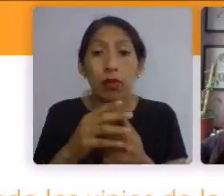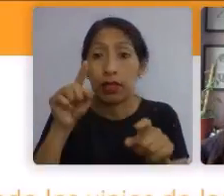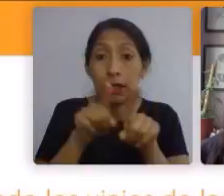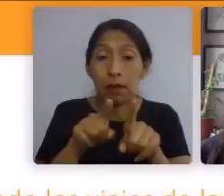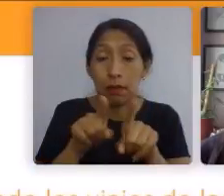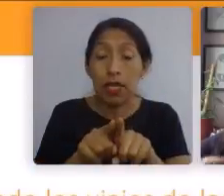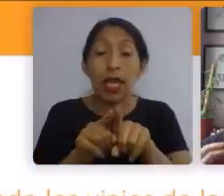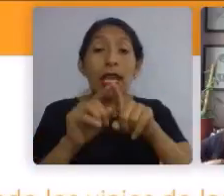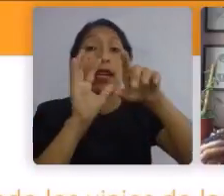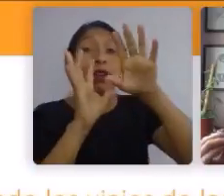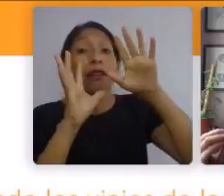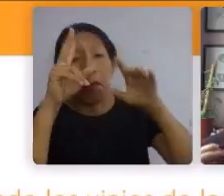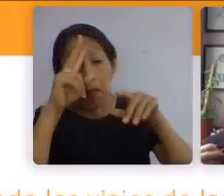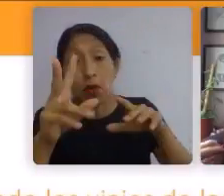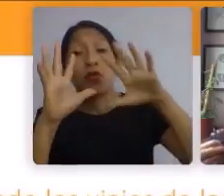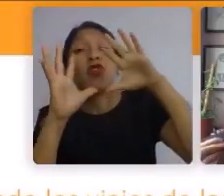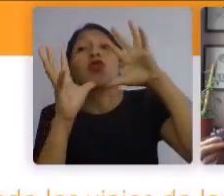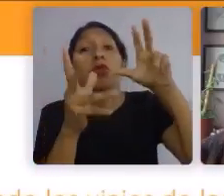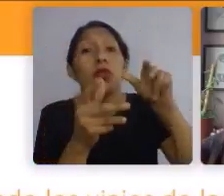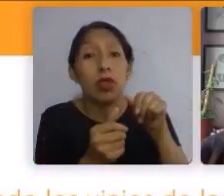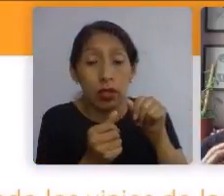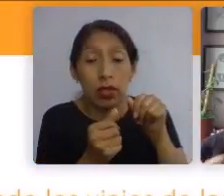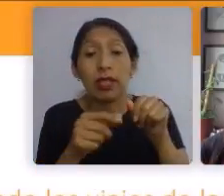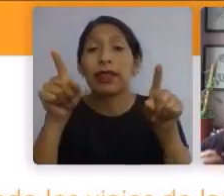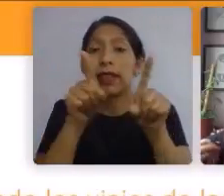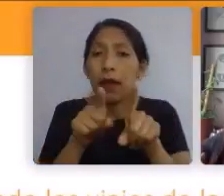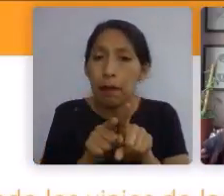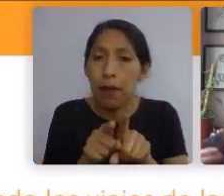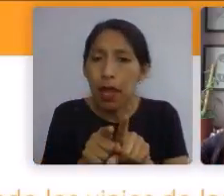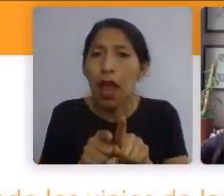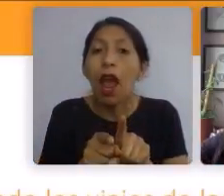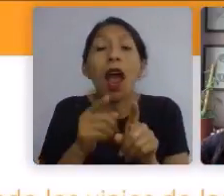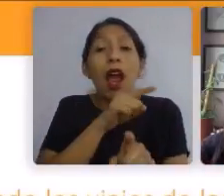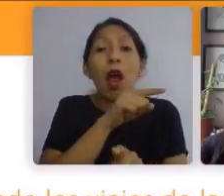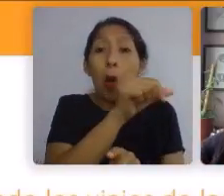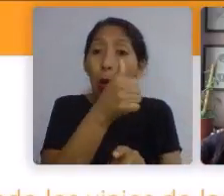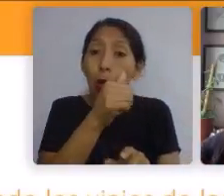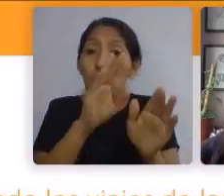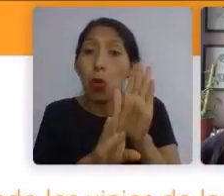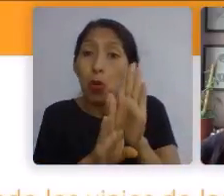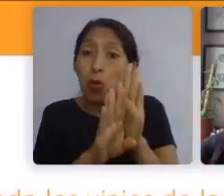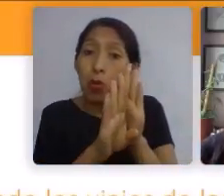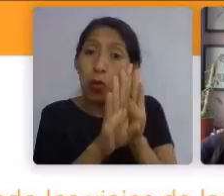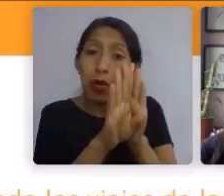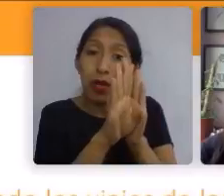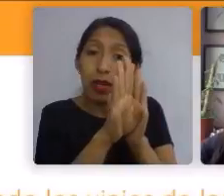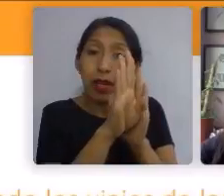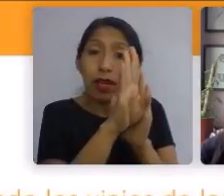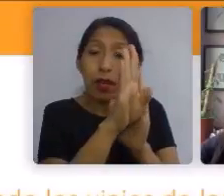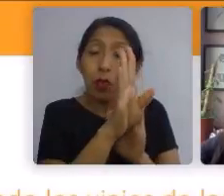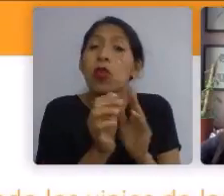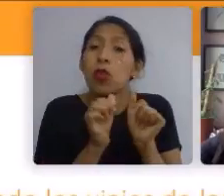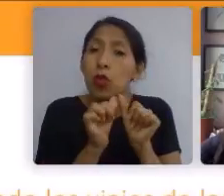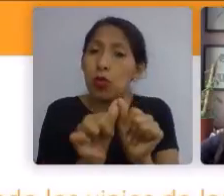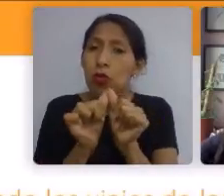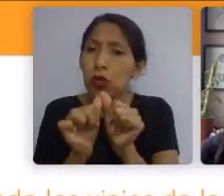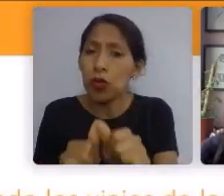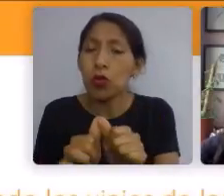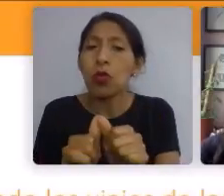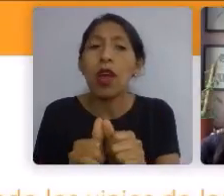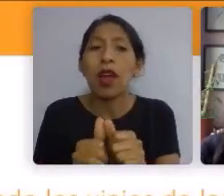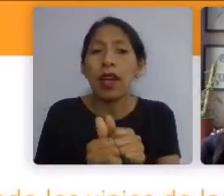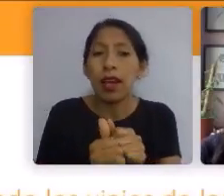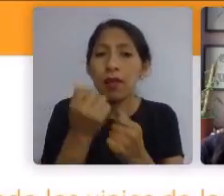nivel global, vemos que el mercado alemán continuaba en crecimiento. No hay un interés por seguir visitando nuestra